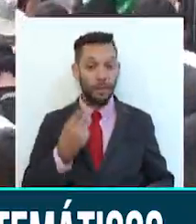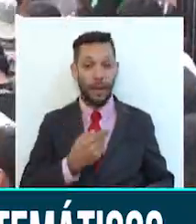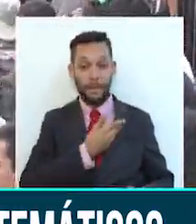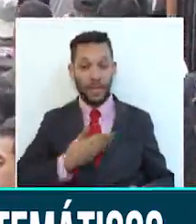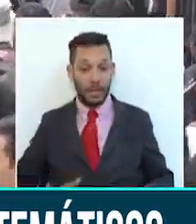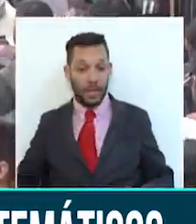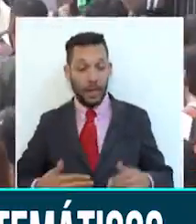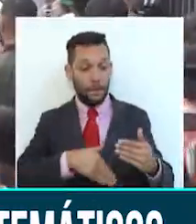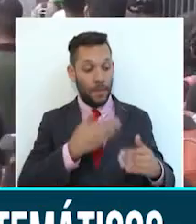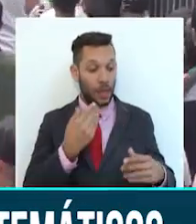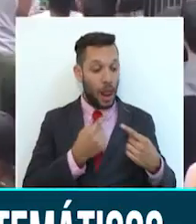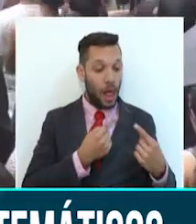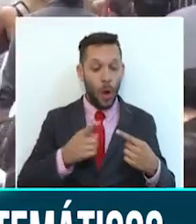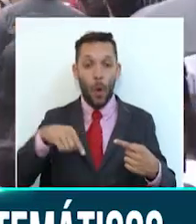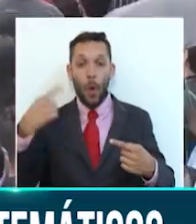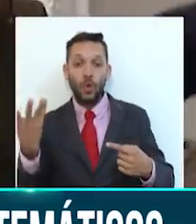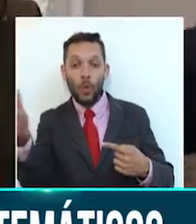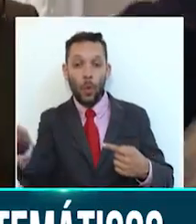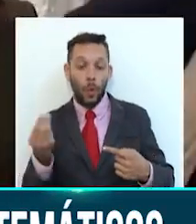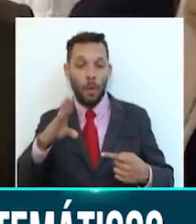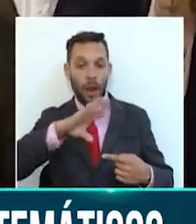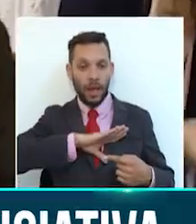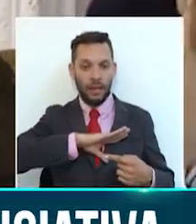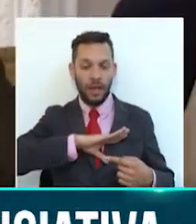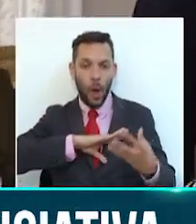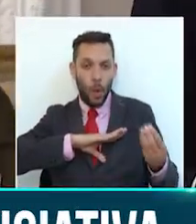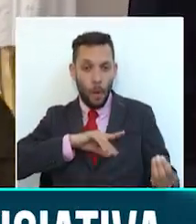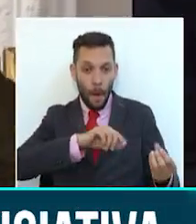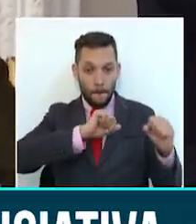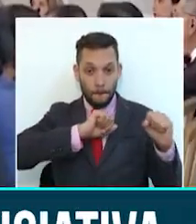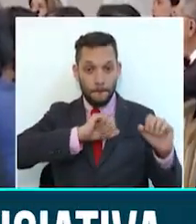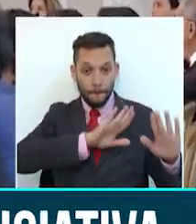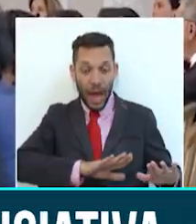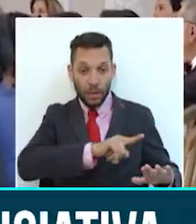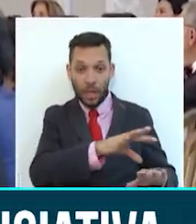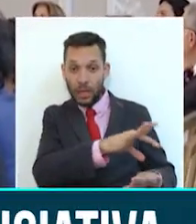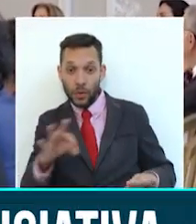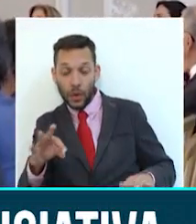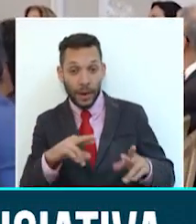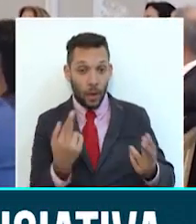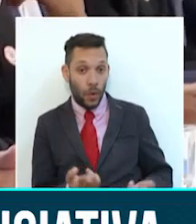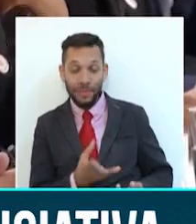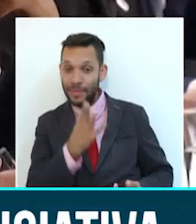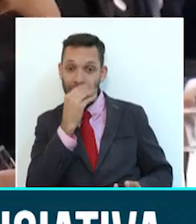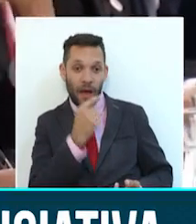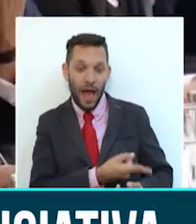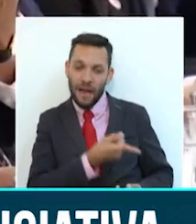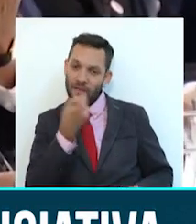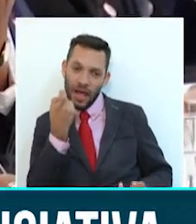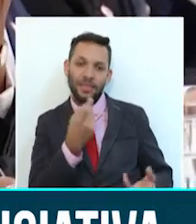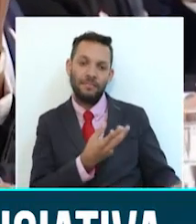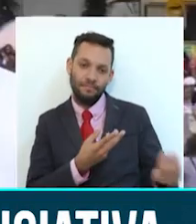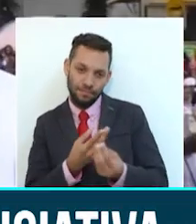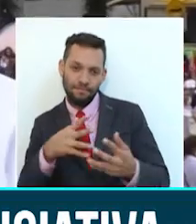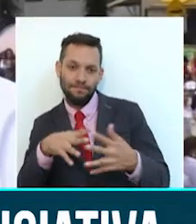equivoca al empezar el diálogo con los mandatarios electos y desconocer a las organizaciones sociales que están solicitando cambios en el